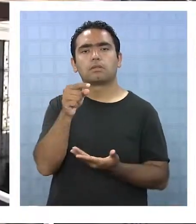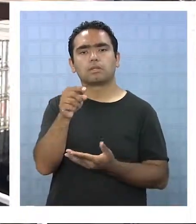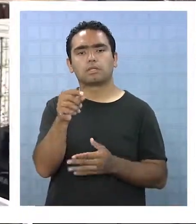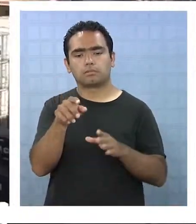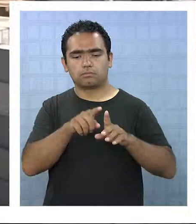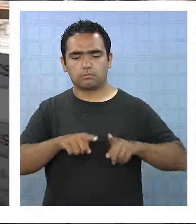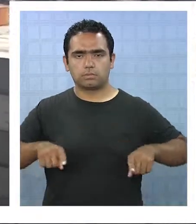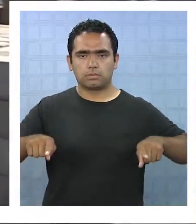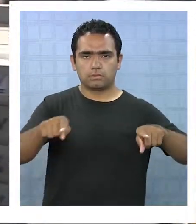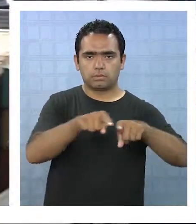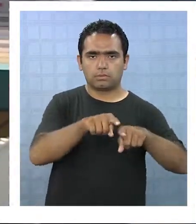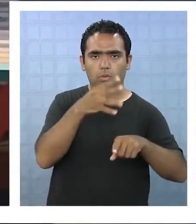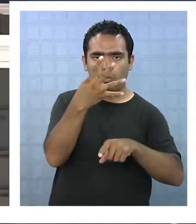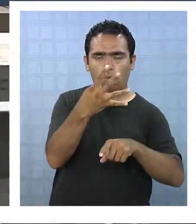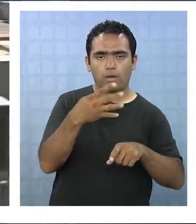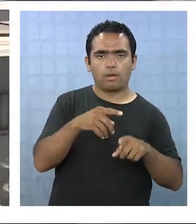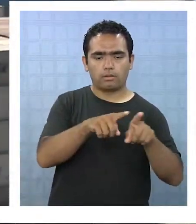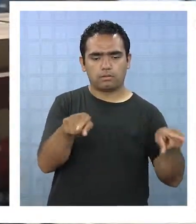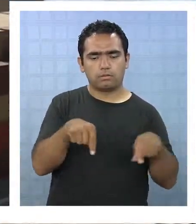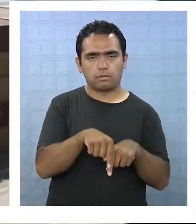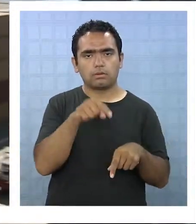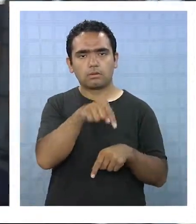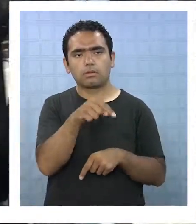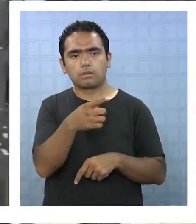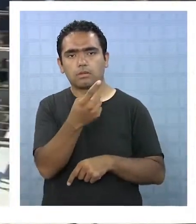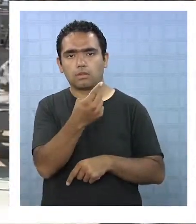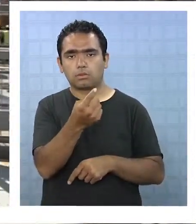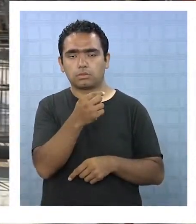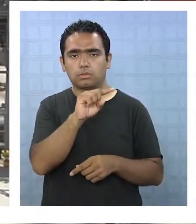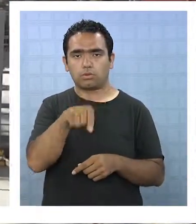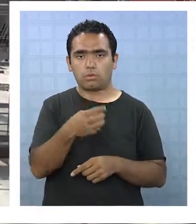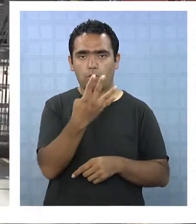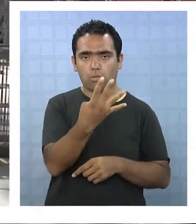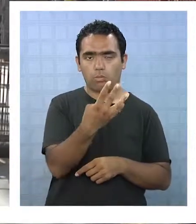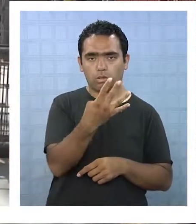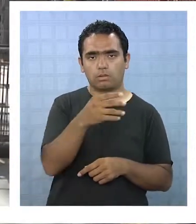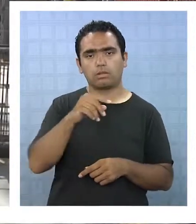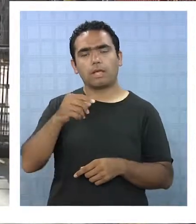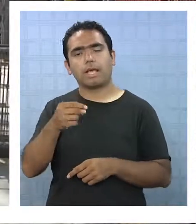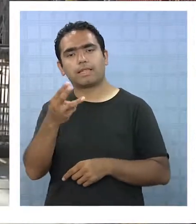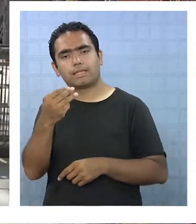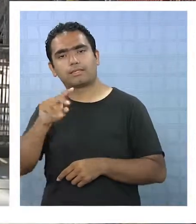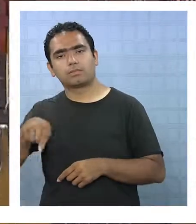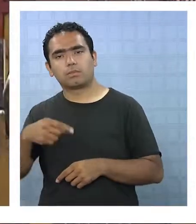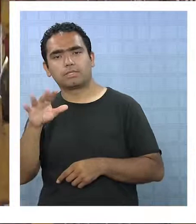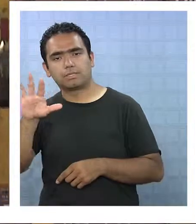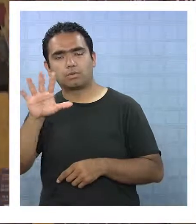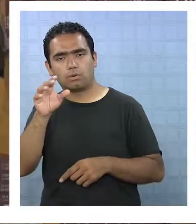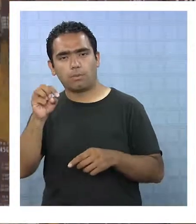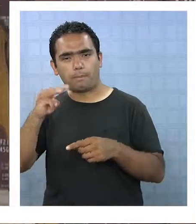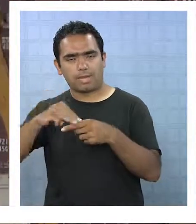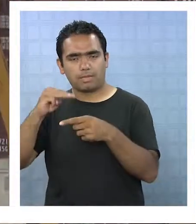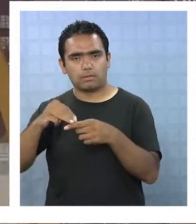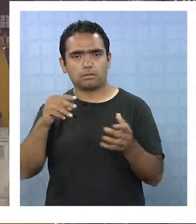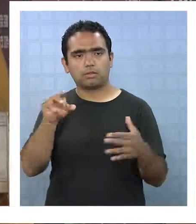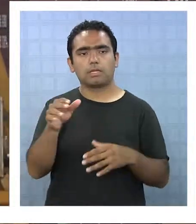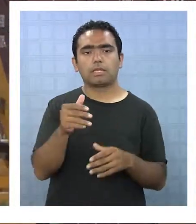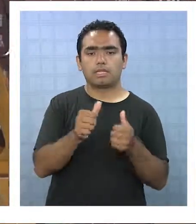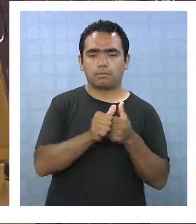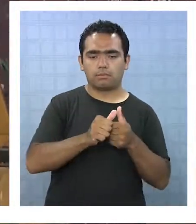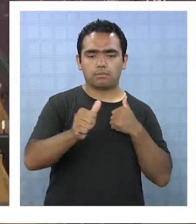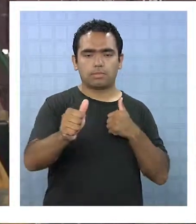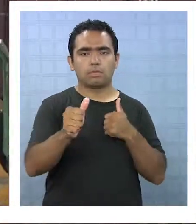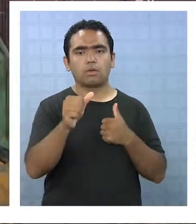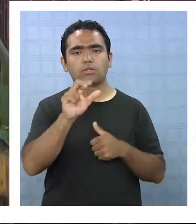4 de la concesionaria de 11,4 a 13,5 metros, además de extender en 85 metros